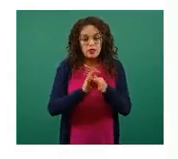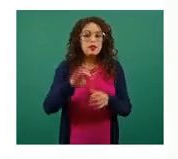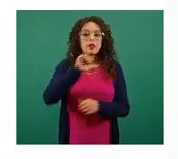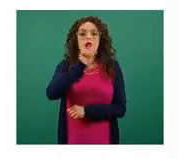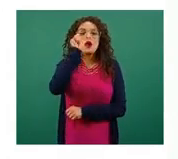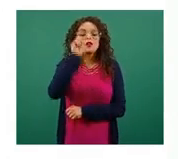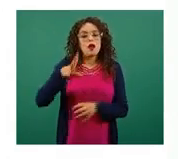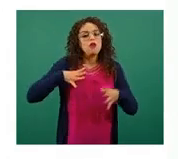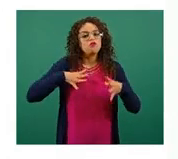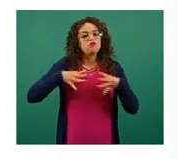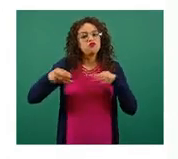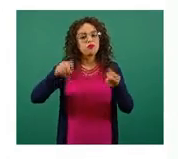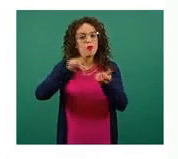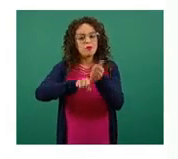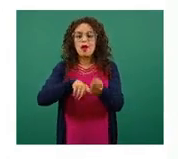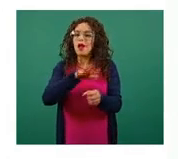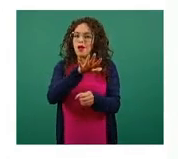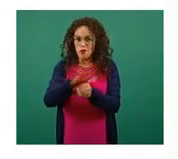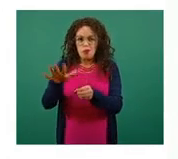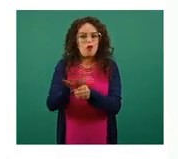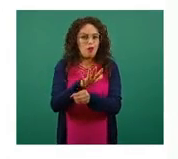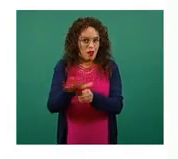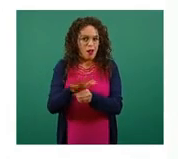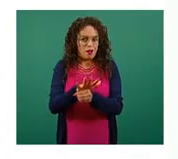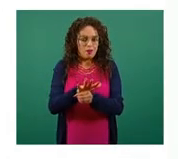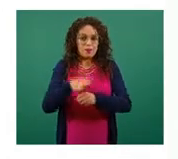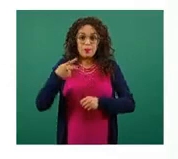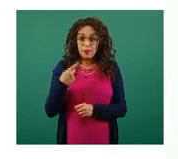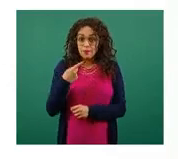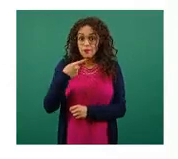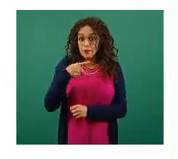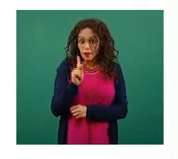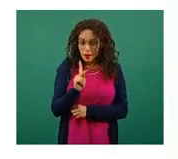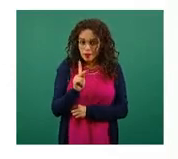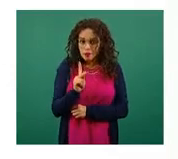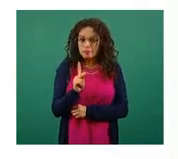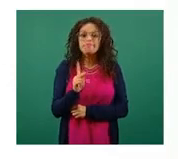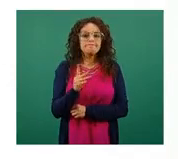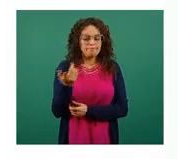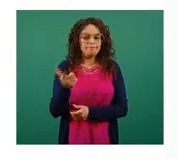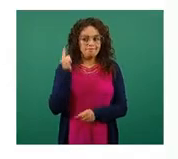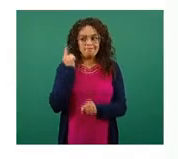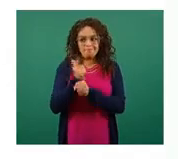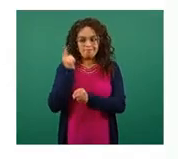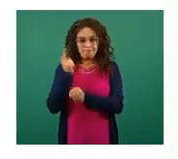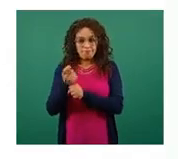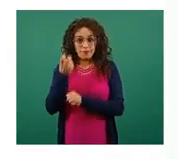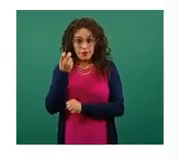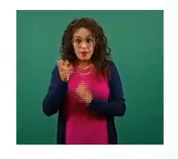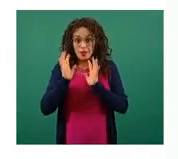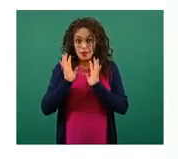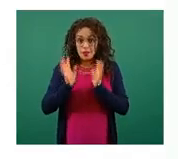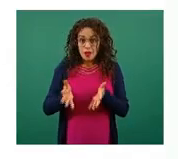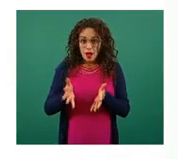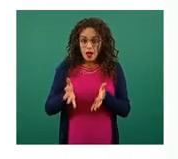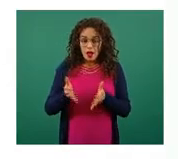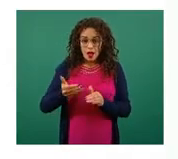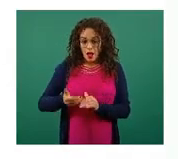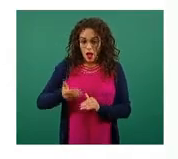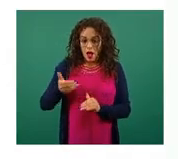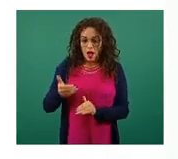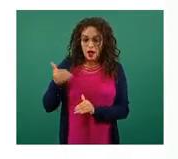local. Pero hay que llamar la atención de que estos hallazgos preliminares destacan